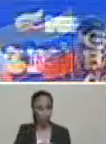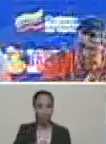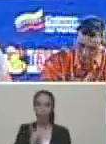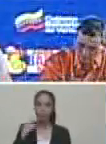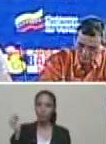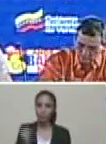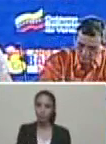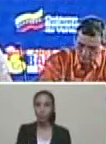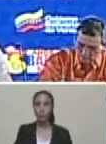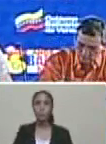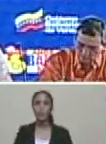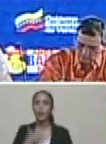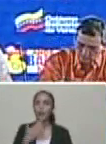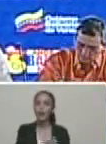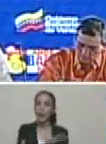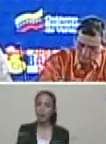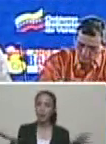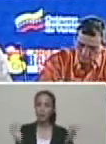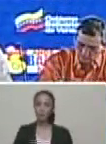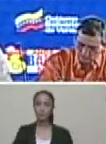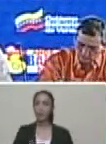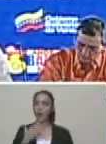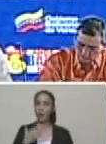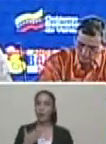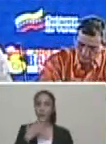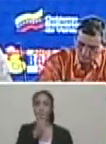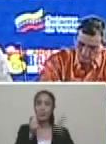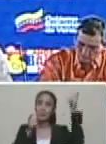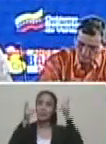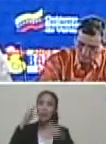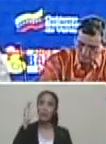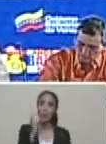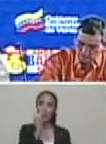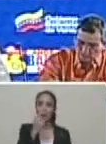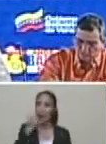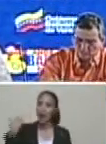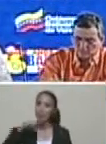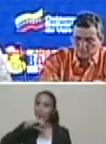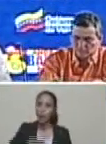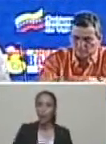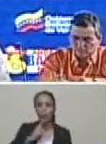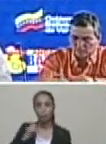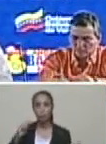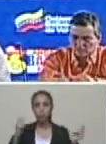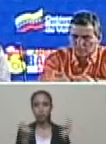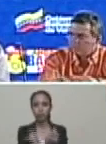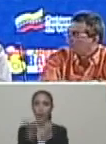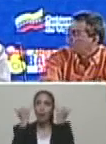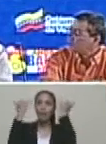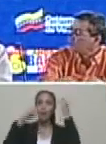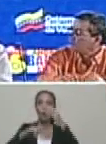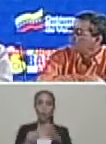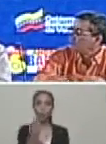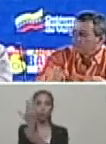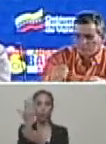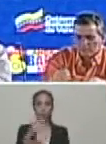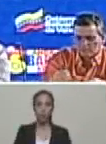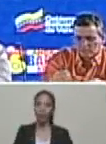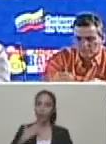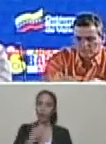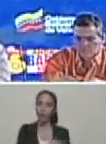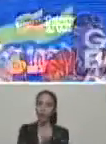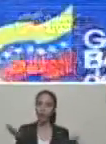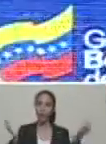las gracias a los grandes, a los gigantes, Fidel y Chávez. Desde la historia les decimos